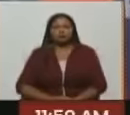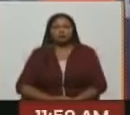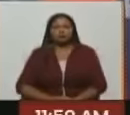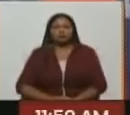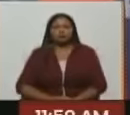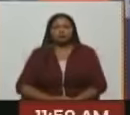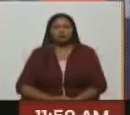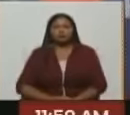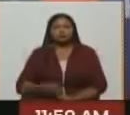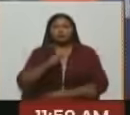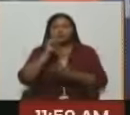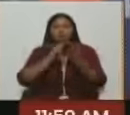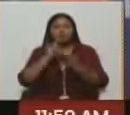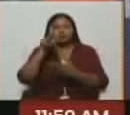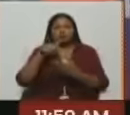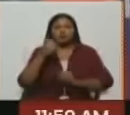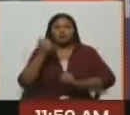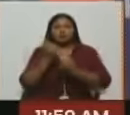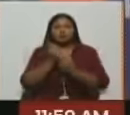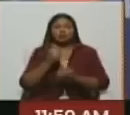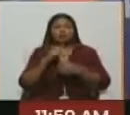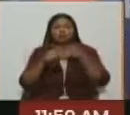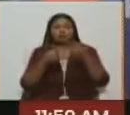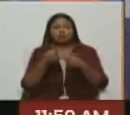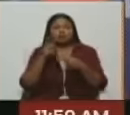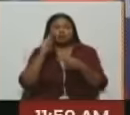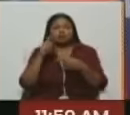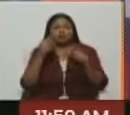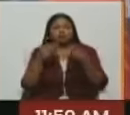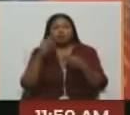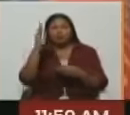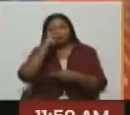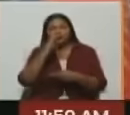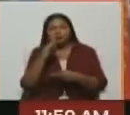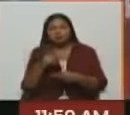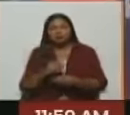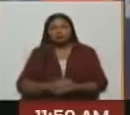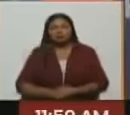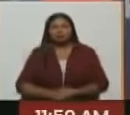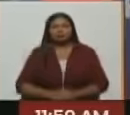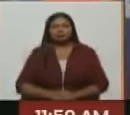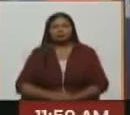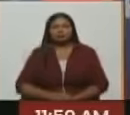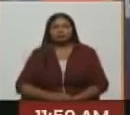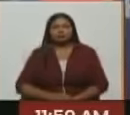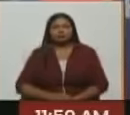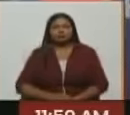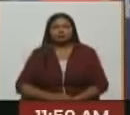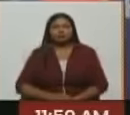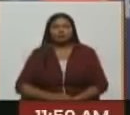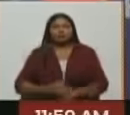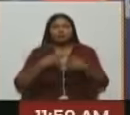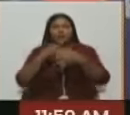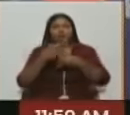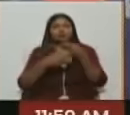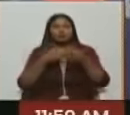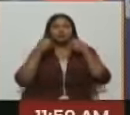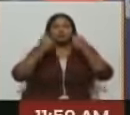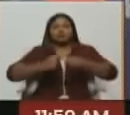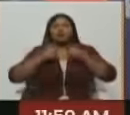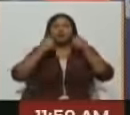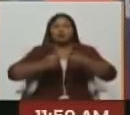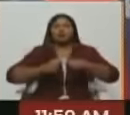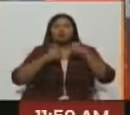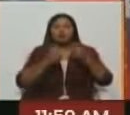y nacionales. Luego vimos cómo en Barinas se dieron escaladas de intentar hacer guarimbas.